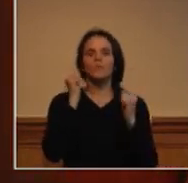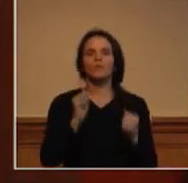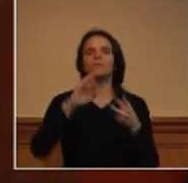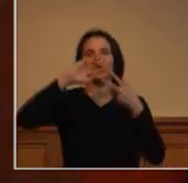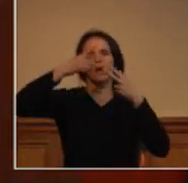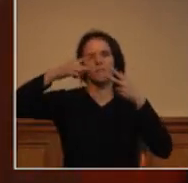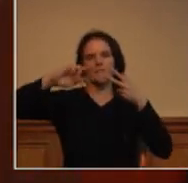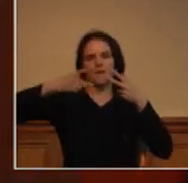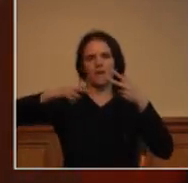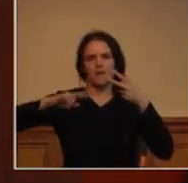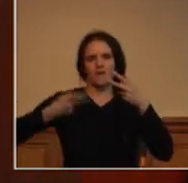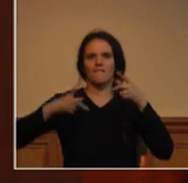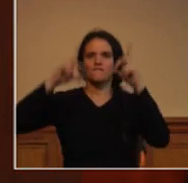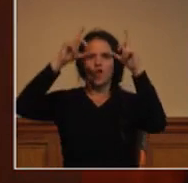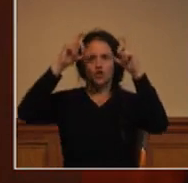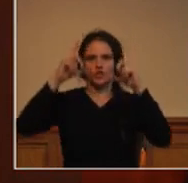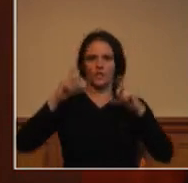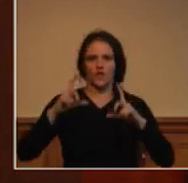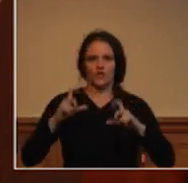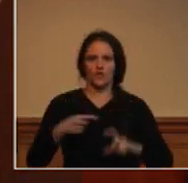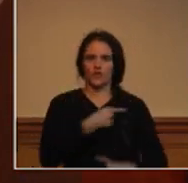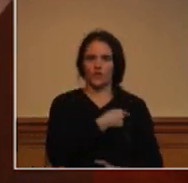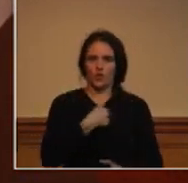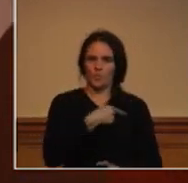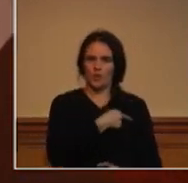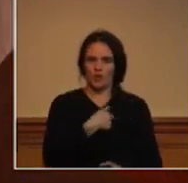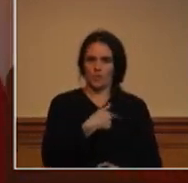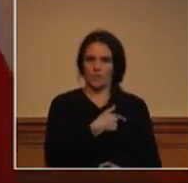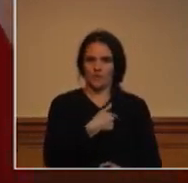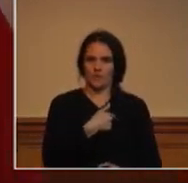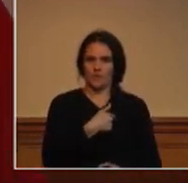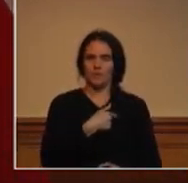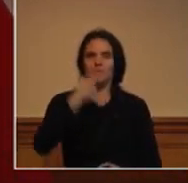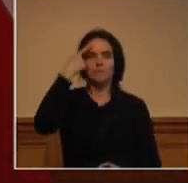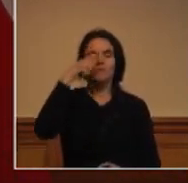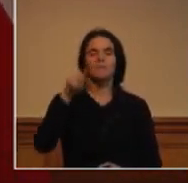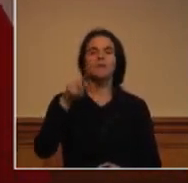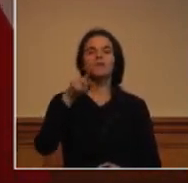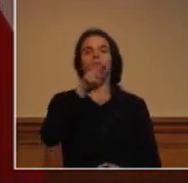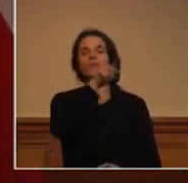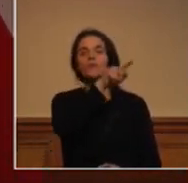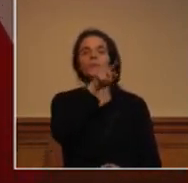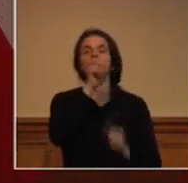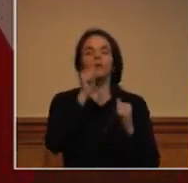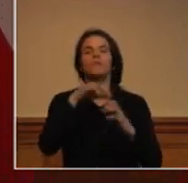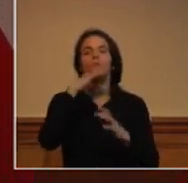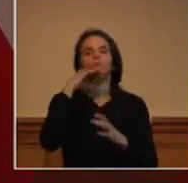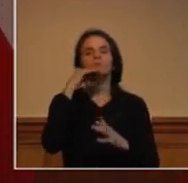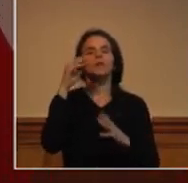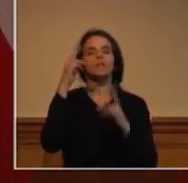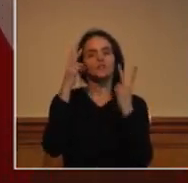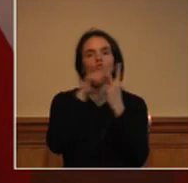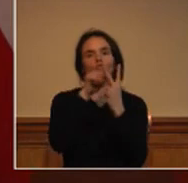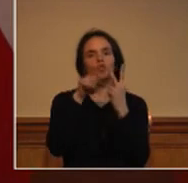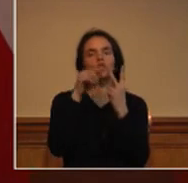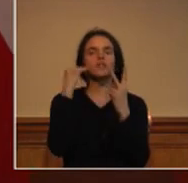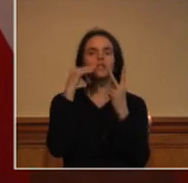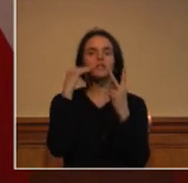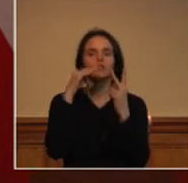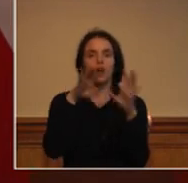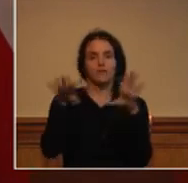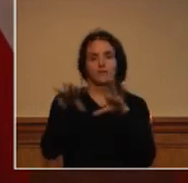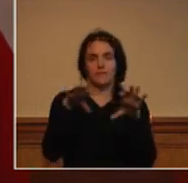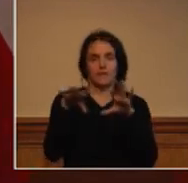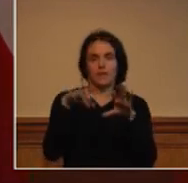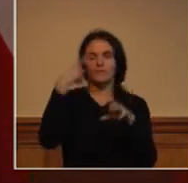cambiando la foto al nombre, pero, o sea, la pueden utilizar dos niños al mismo tiempo haciendo la actividad y todo, pero